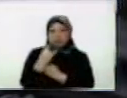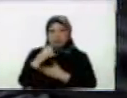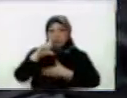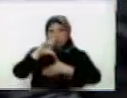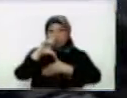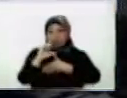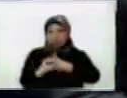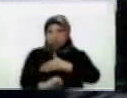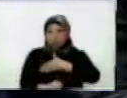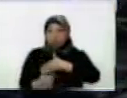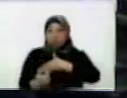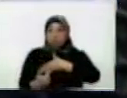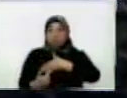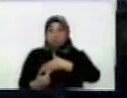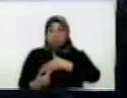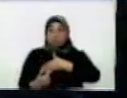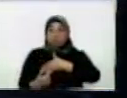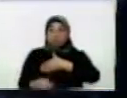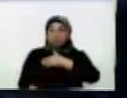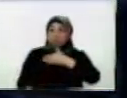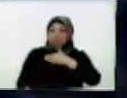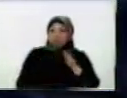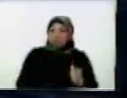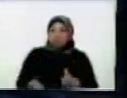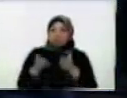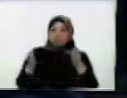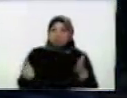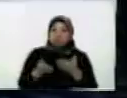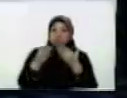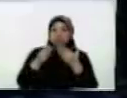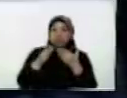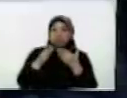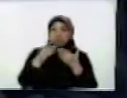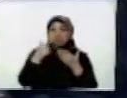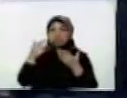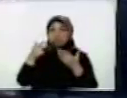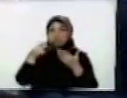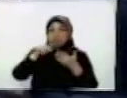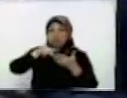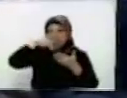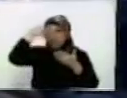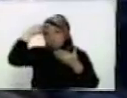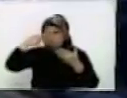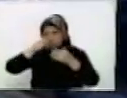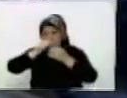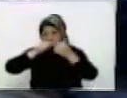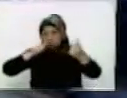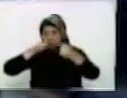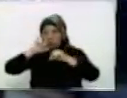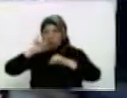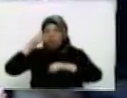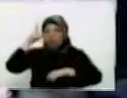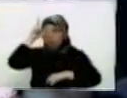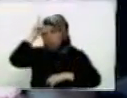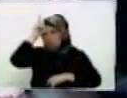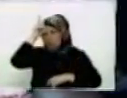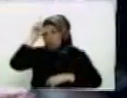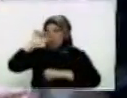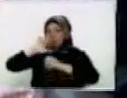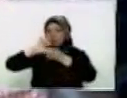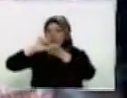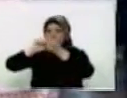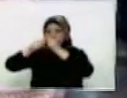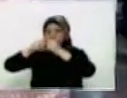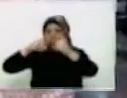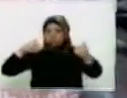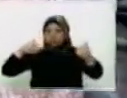Sur. Fueron impulsores de la caída del Muro de Berlín, pero también fueron impulsores de la desintegración de la Unión